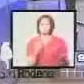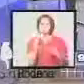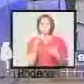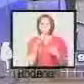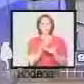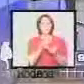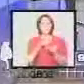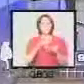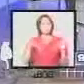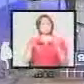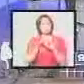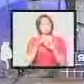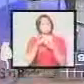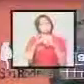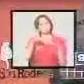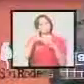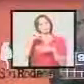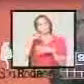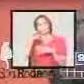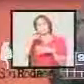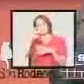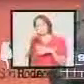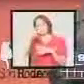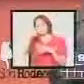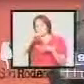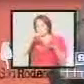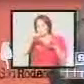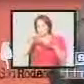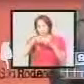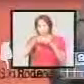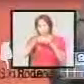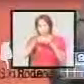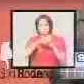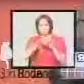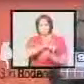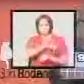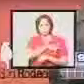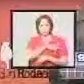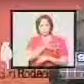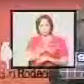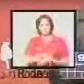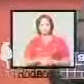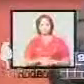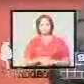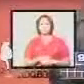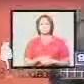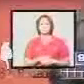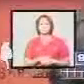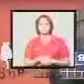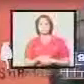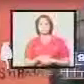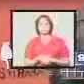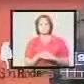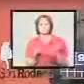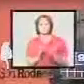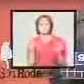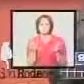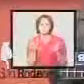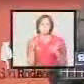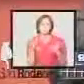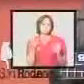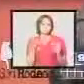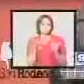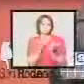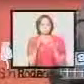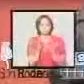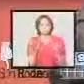la cartera de crédito está dirigida a créditos personales, ¿verdad? Que en general se podría decir que